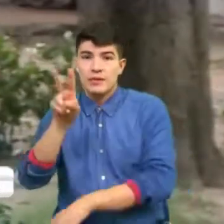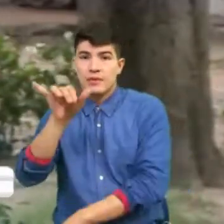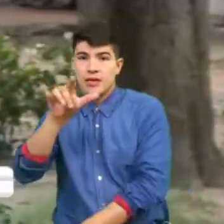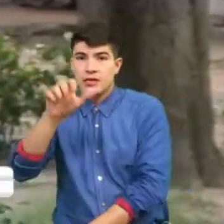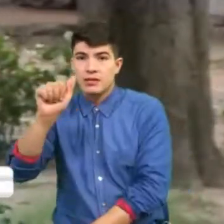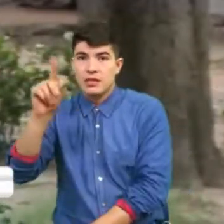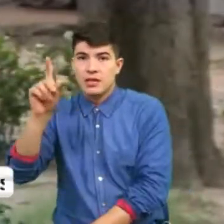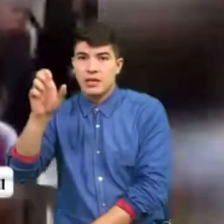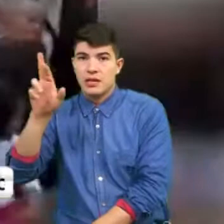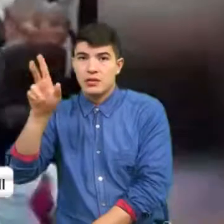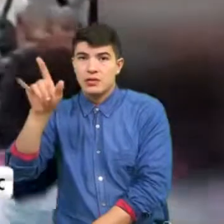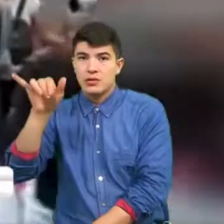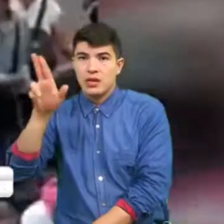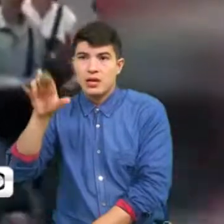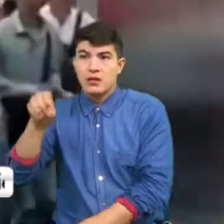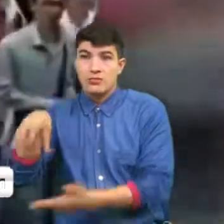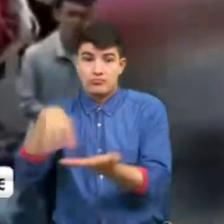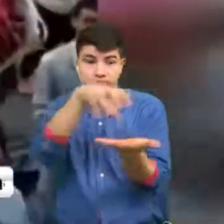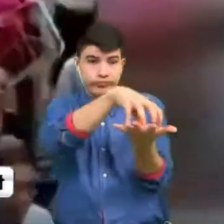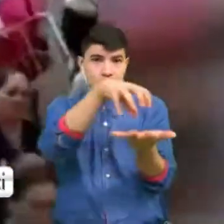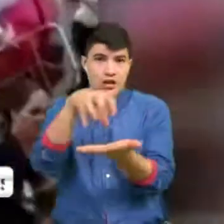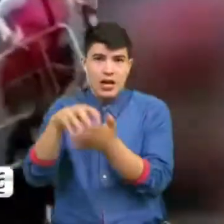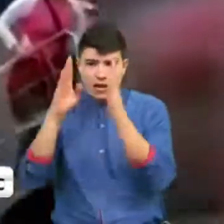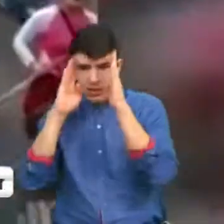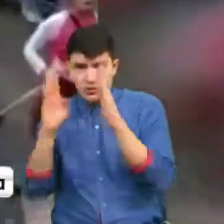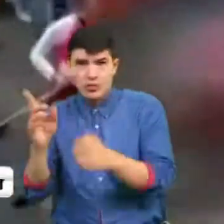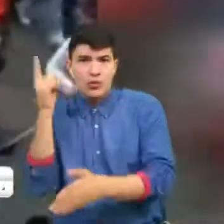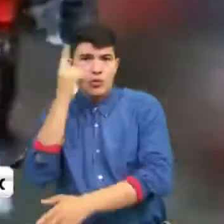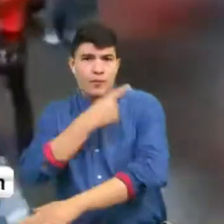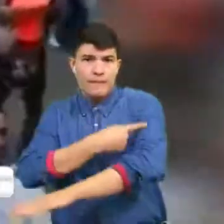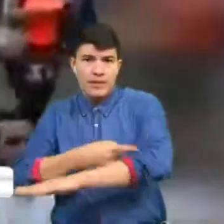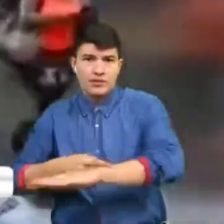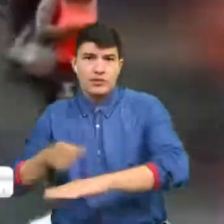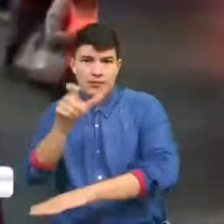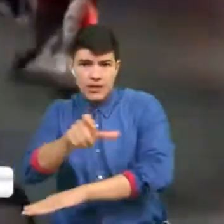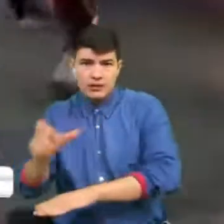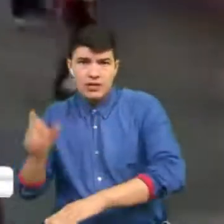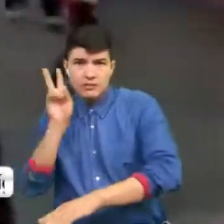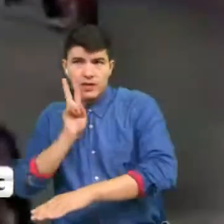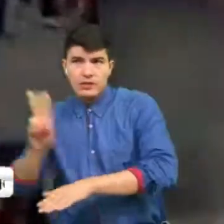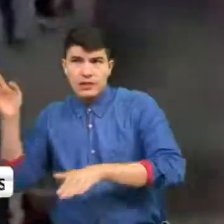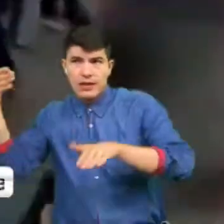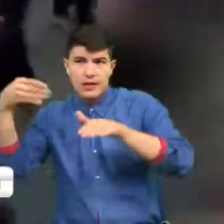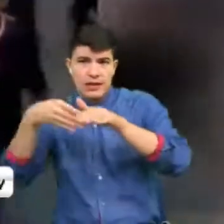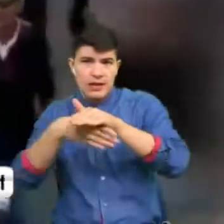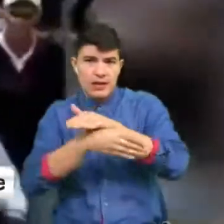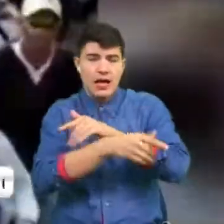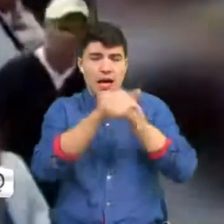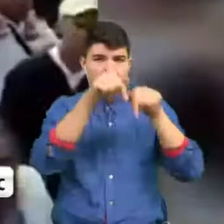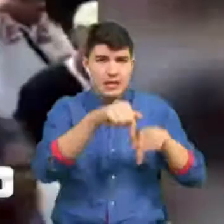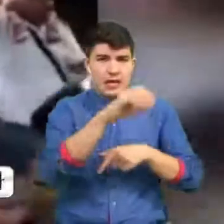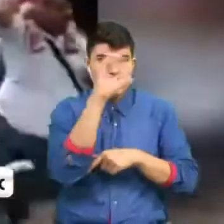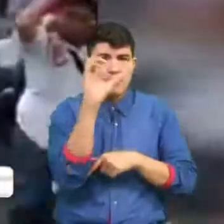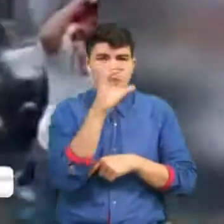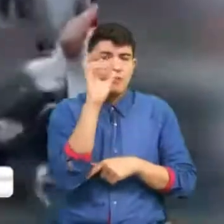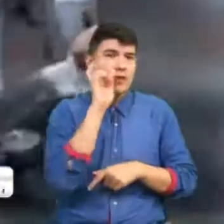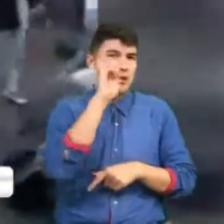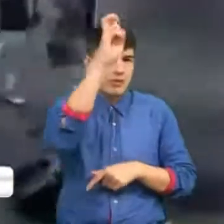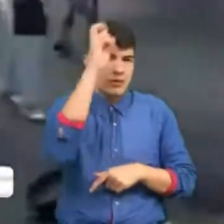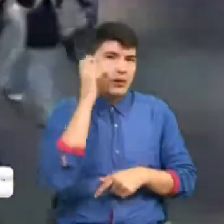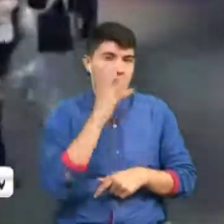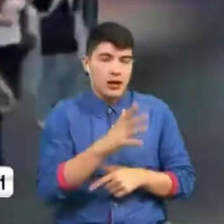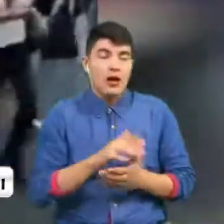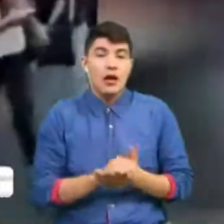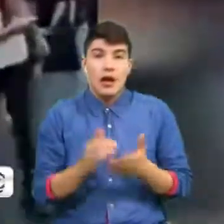y que atenderán a cerca de 1 millón de venezolanos que saldrían de territorio del vecino país ante la situación. Esto